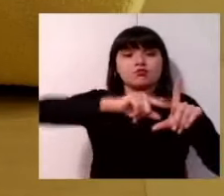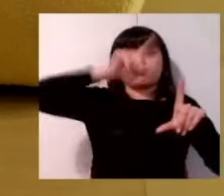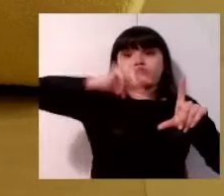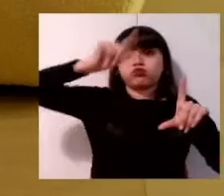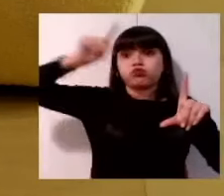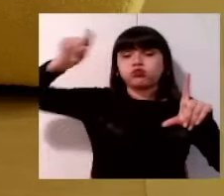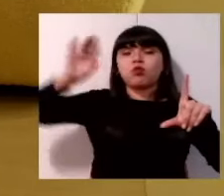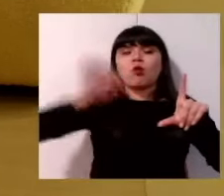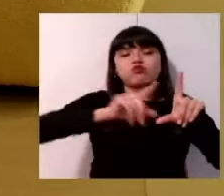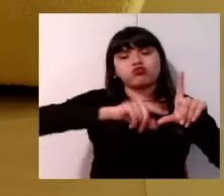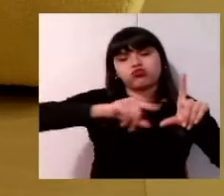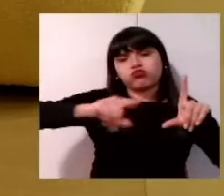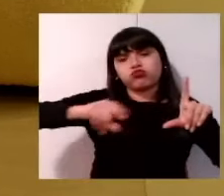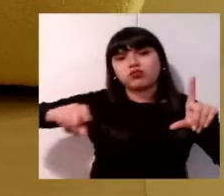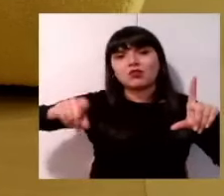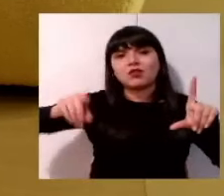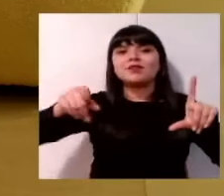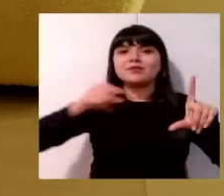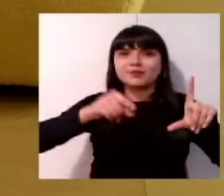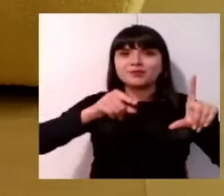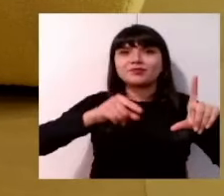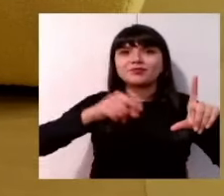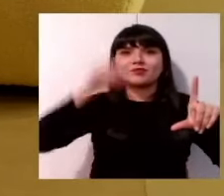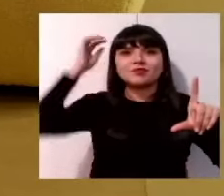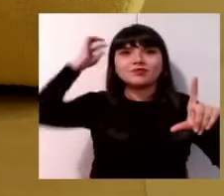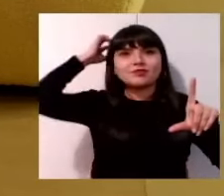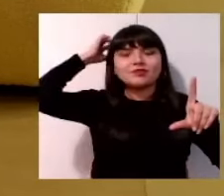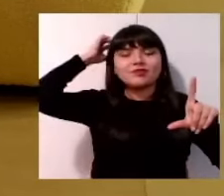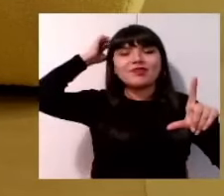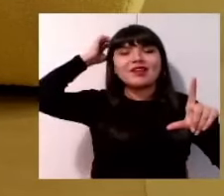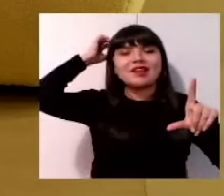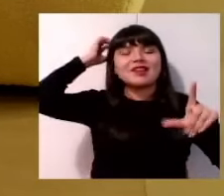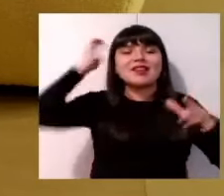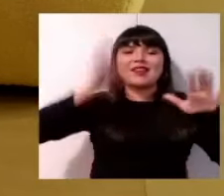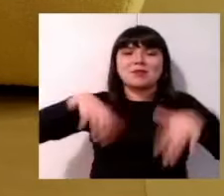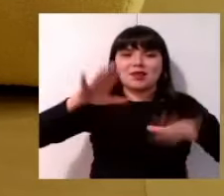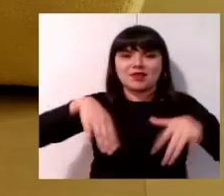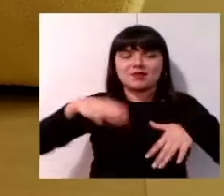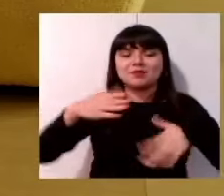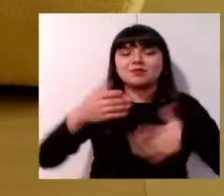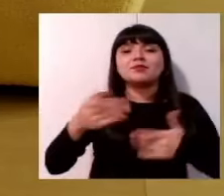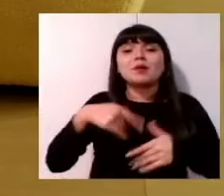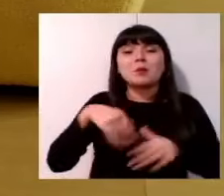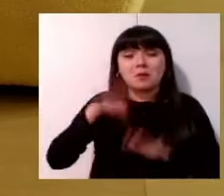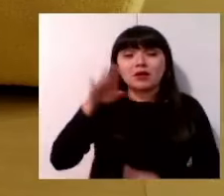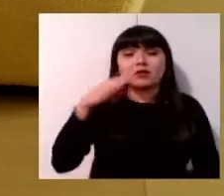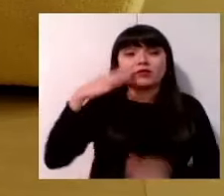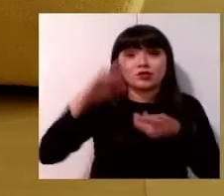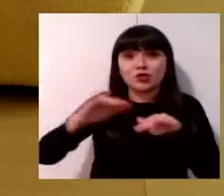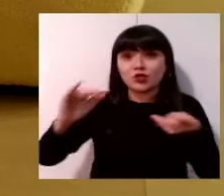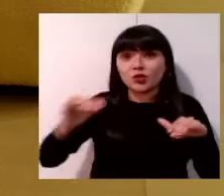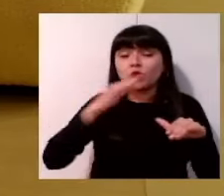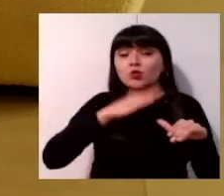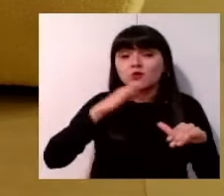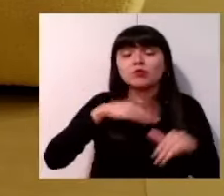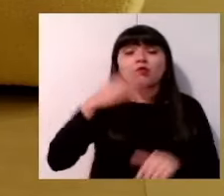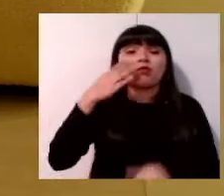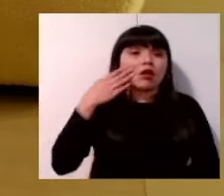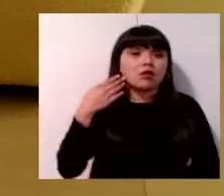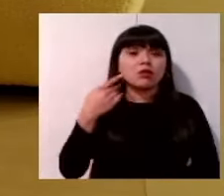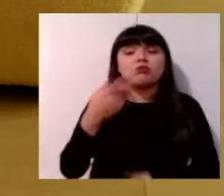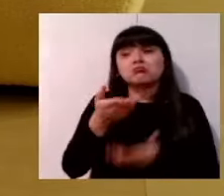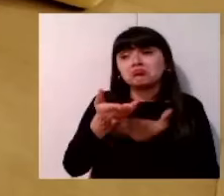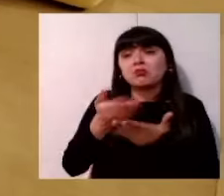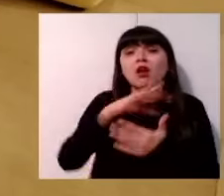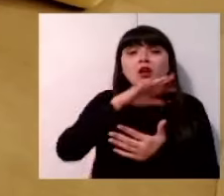depende ya como del efecto que tengan cada uno y del gusto. En los niños siempre usamos el ruido blanco, pero en los adultos, adolescentes, pueden elegir cuál es